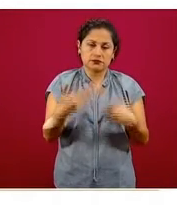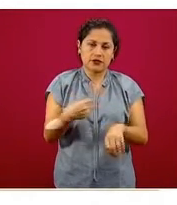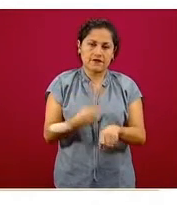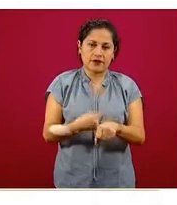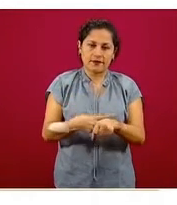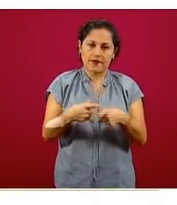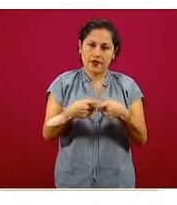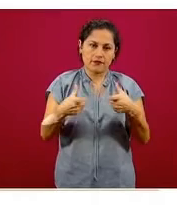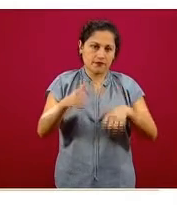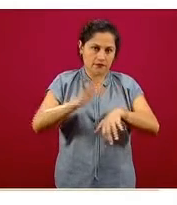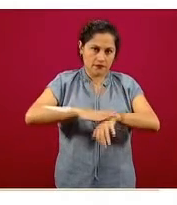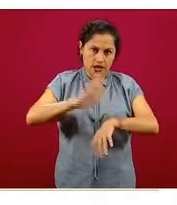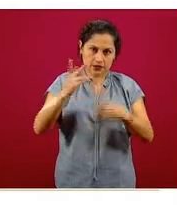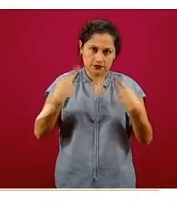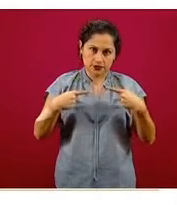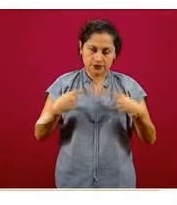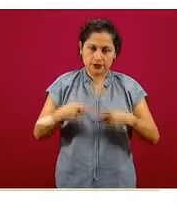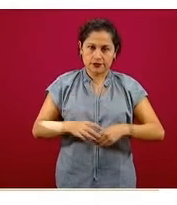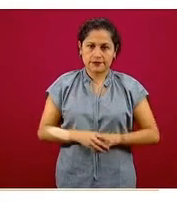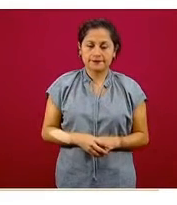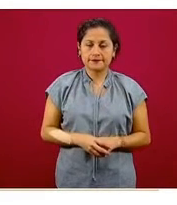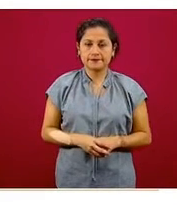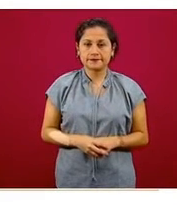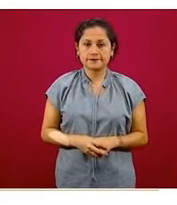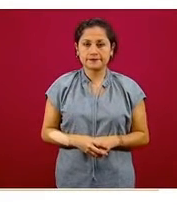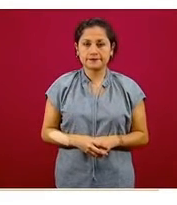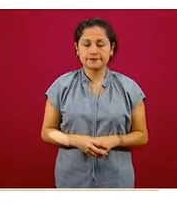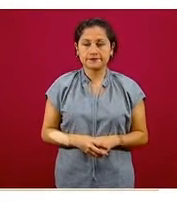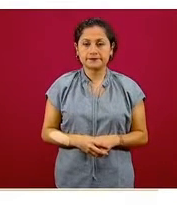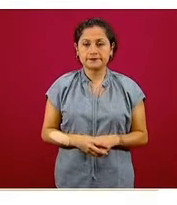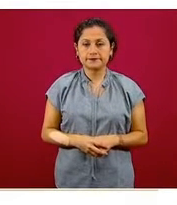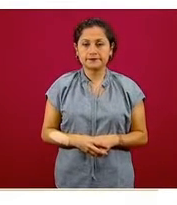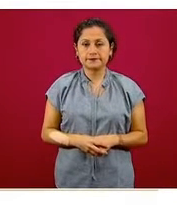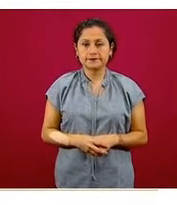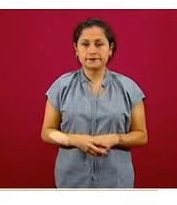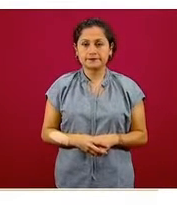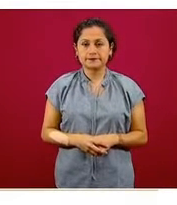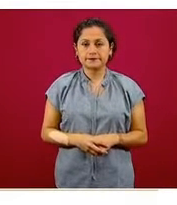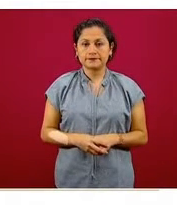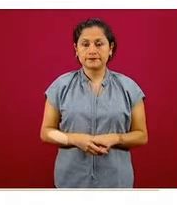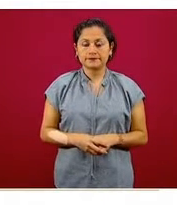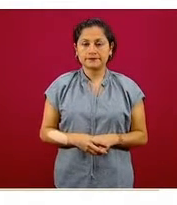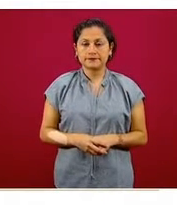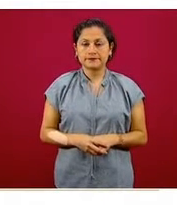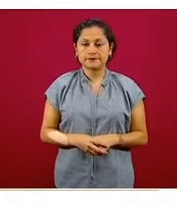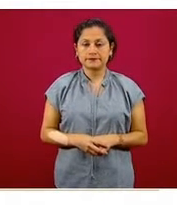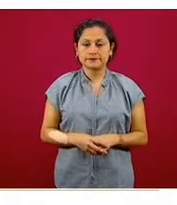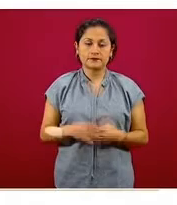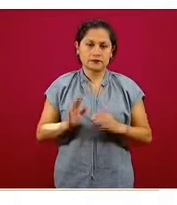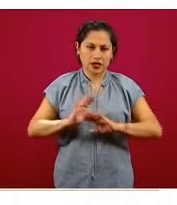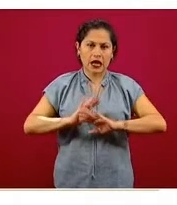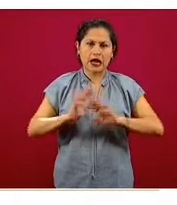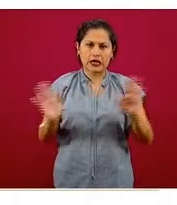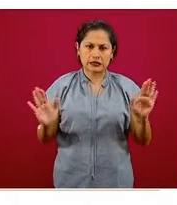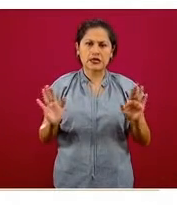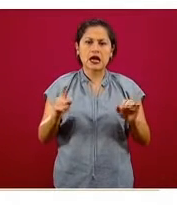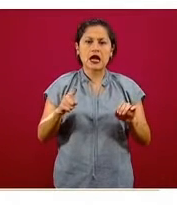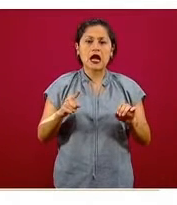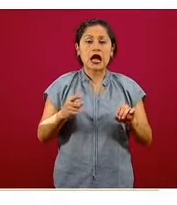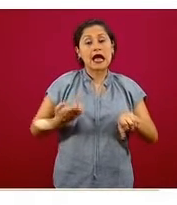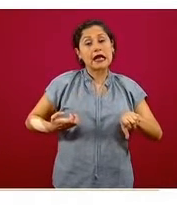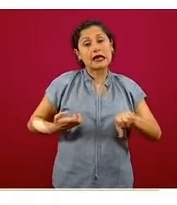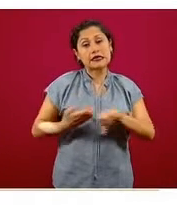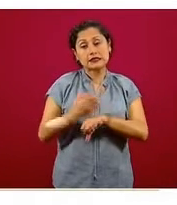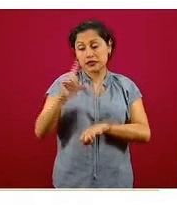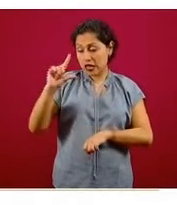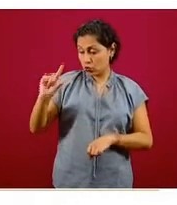de la gran cantidad de carga de casos que tienen en este momento. Ya con un rango mucho mejor y lógicamente con poblaciones también